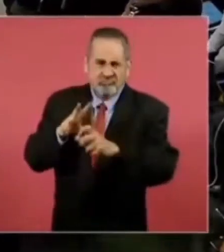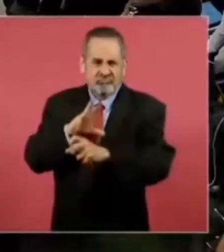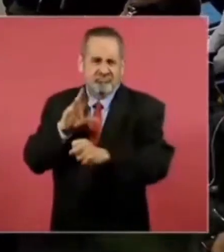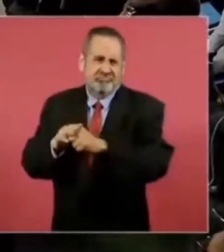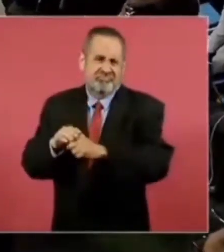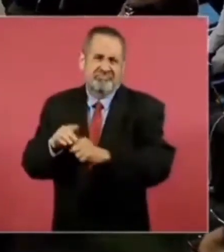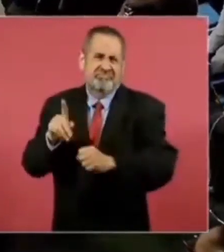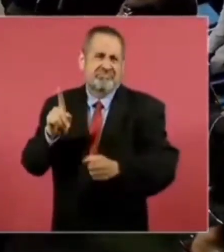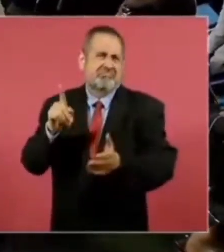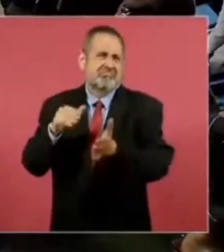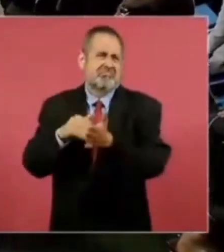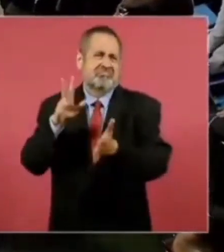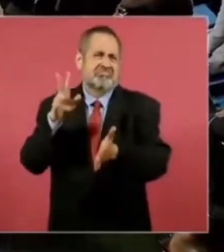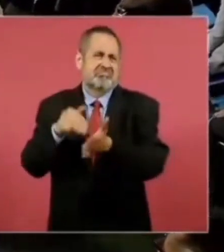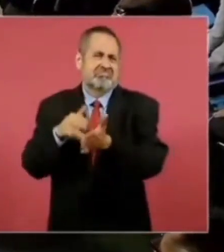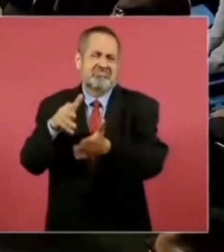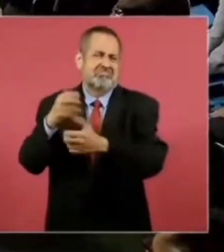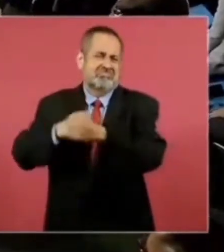milenarias,